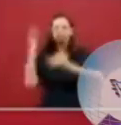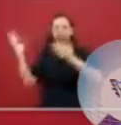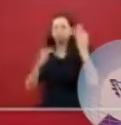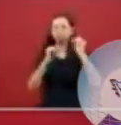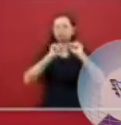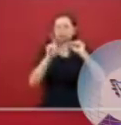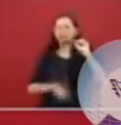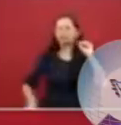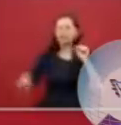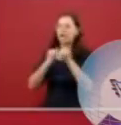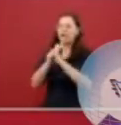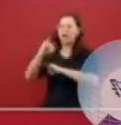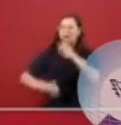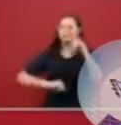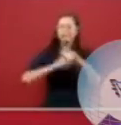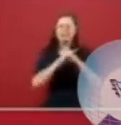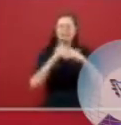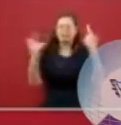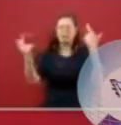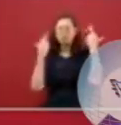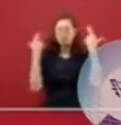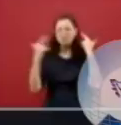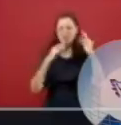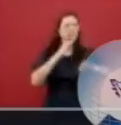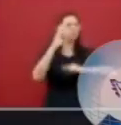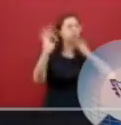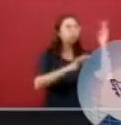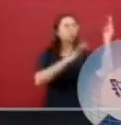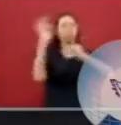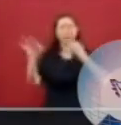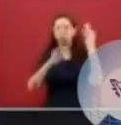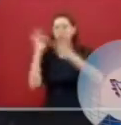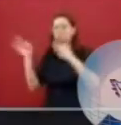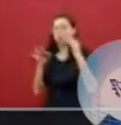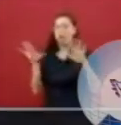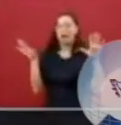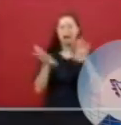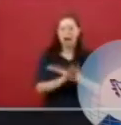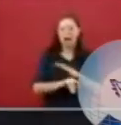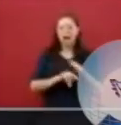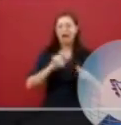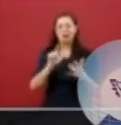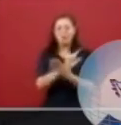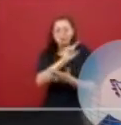nacional, internacional, de que con la reforma energética